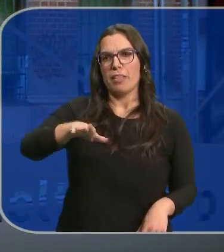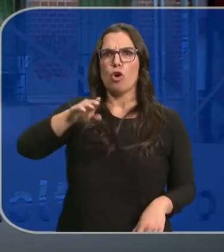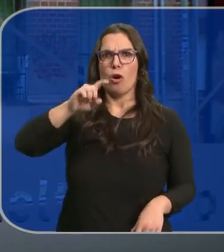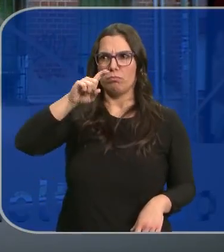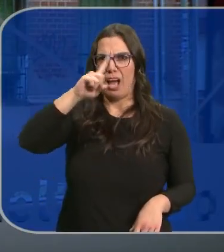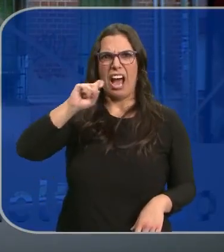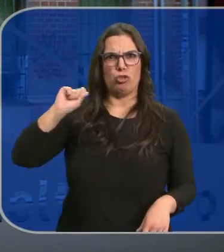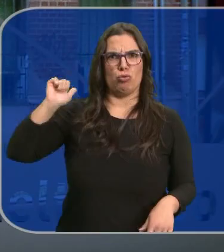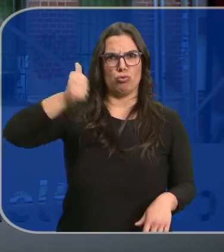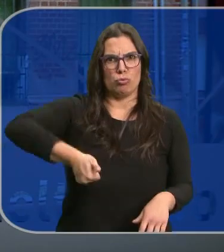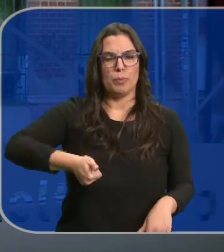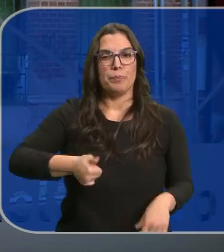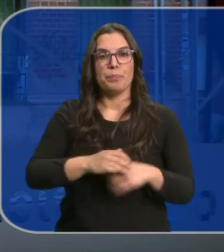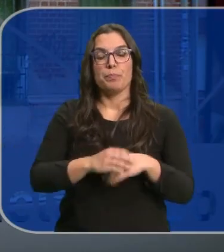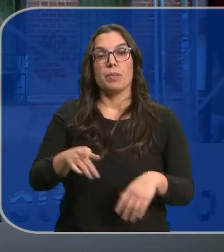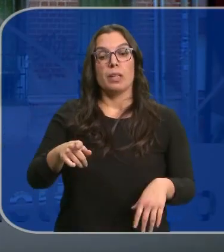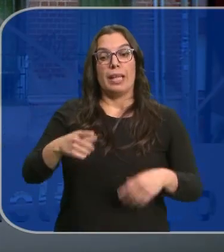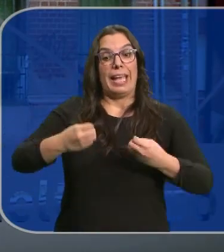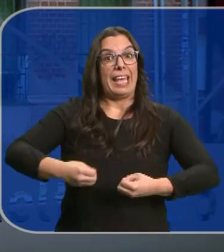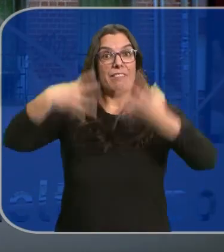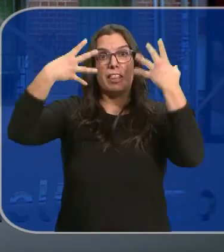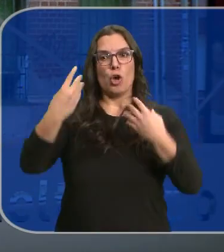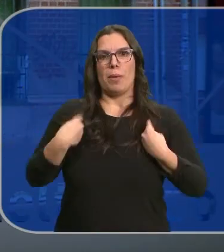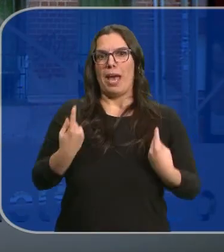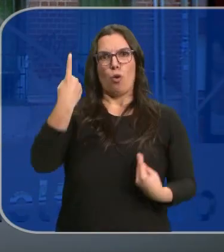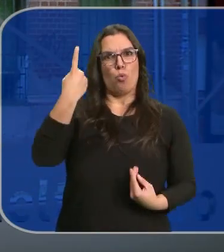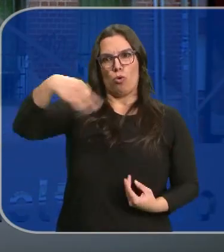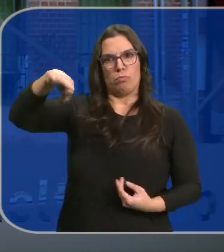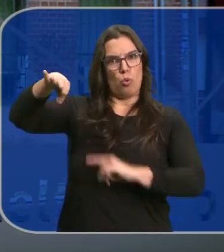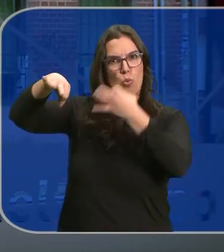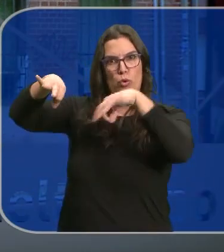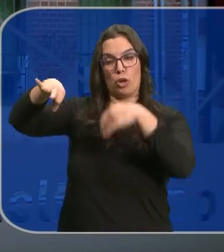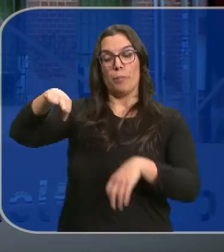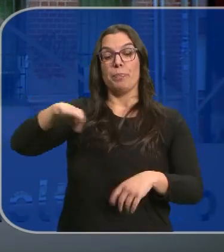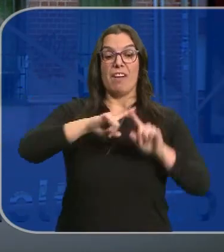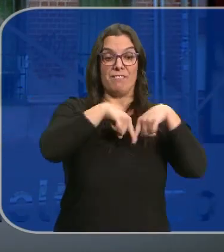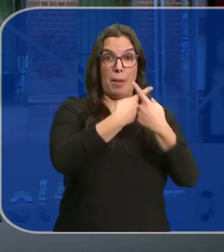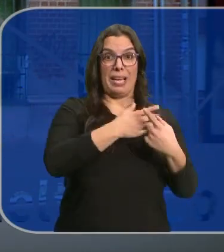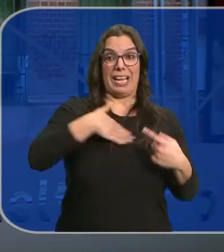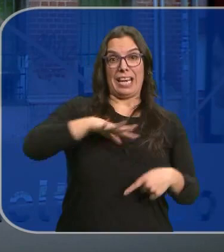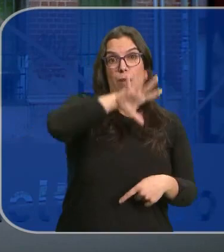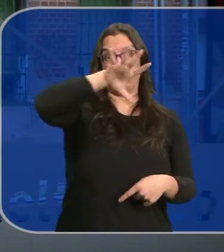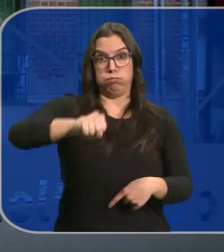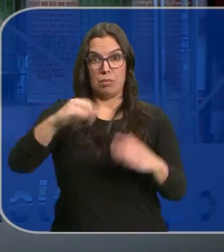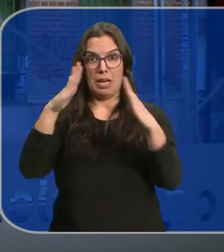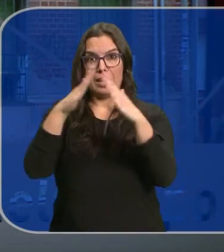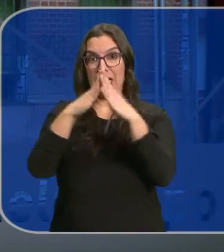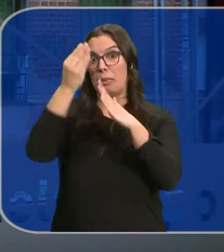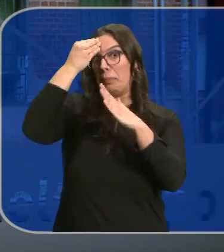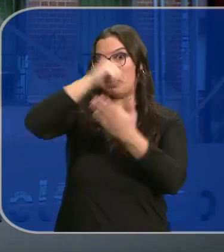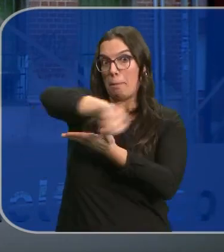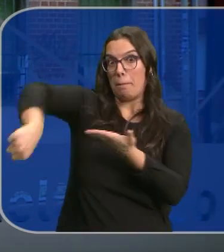llevaba fallecido varios años. Era el único inquilino del edificio. Una familia de ocupas encontró el cadáver cuando accedió a la